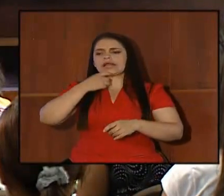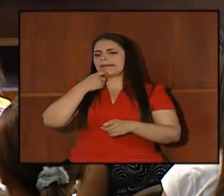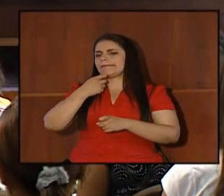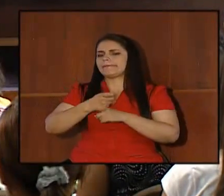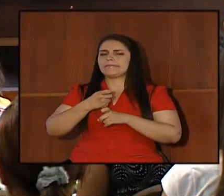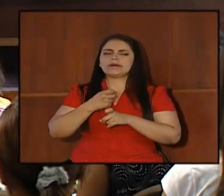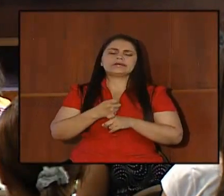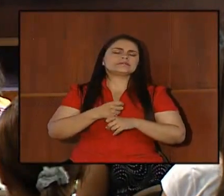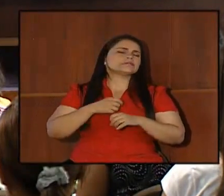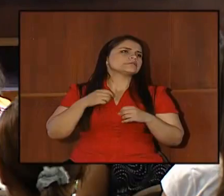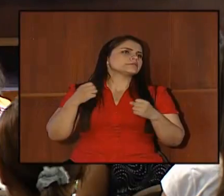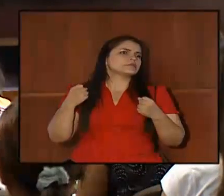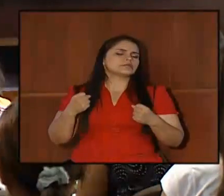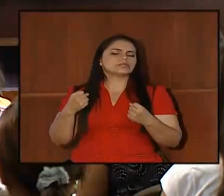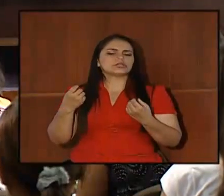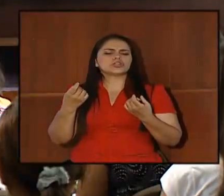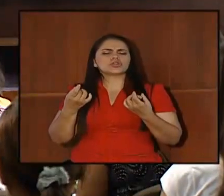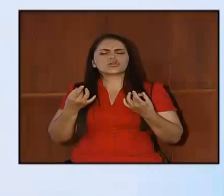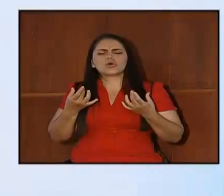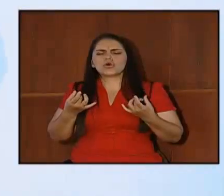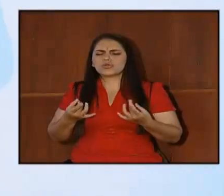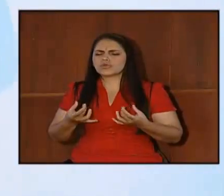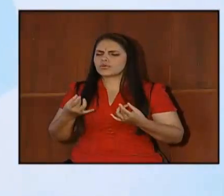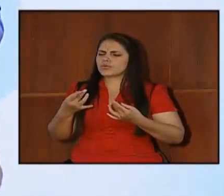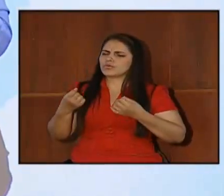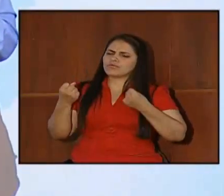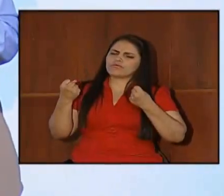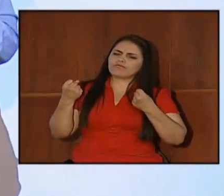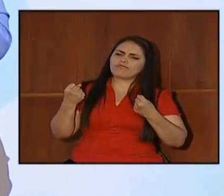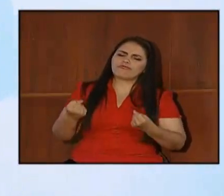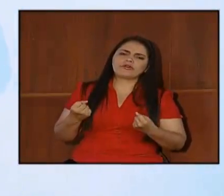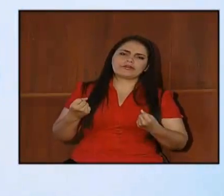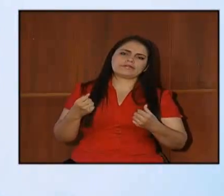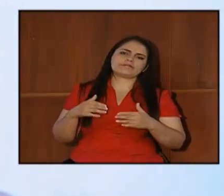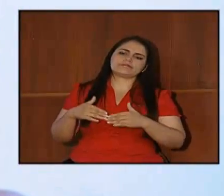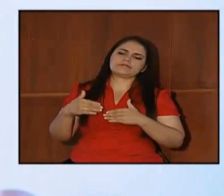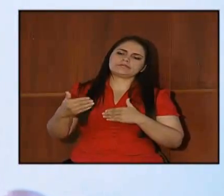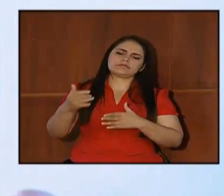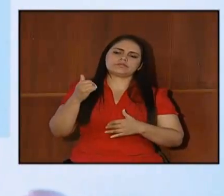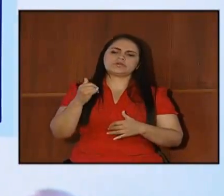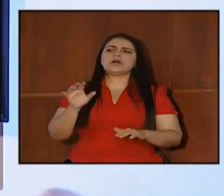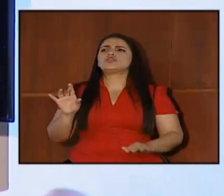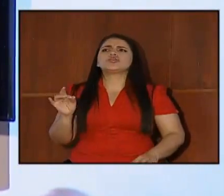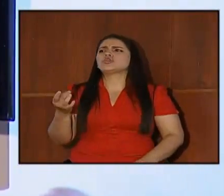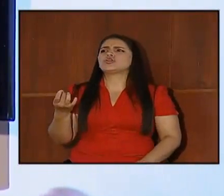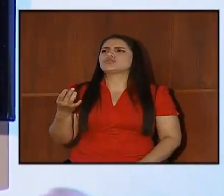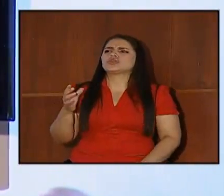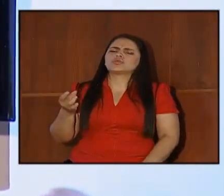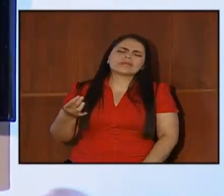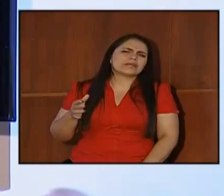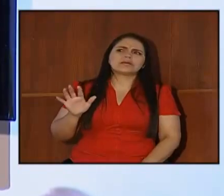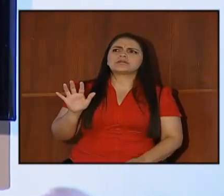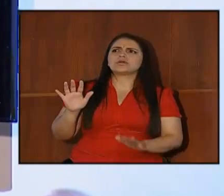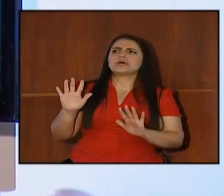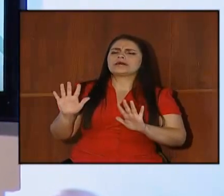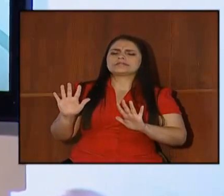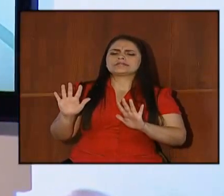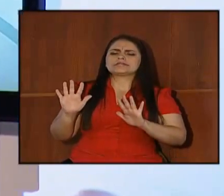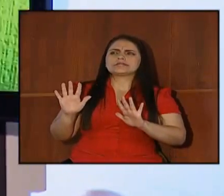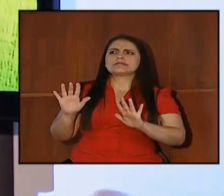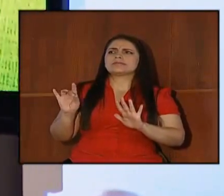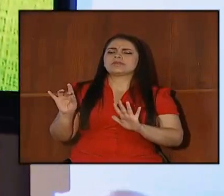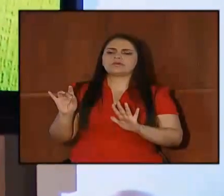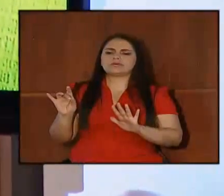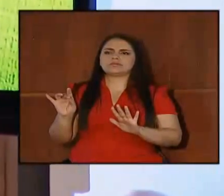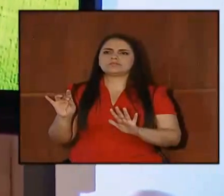un dolor fuerte, grande, entonces él empieza, no me mueva que me duele. O no, justamente